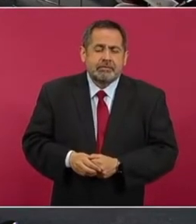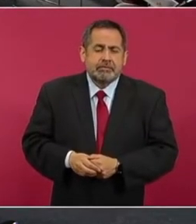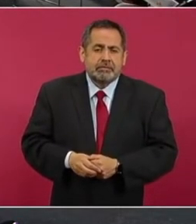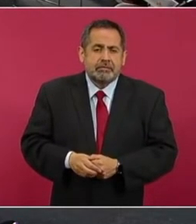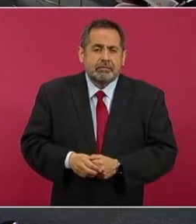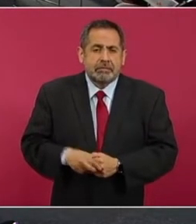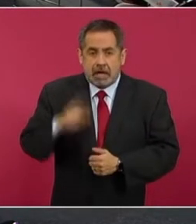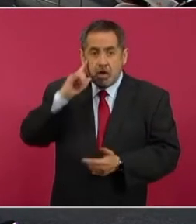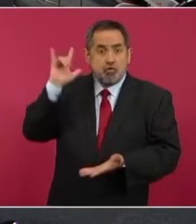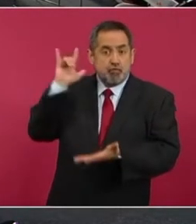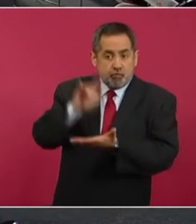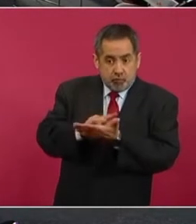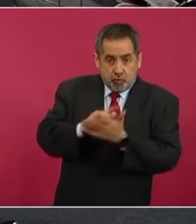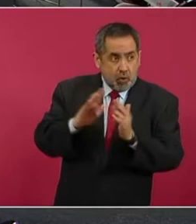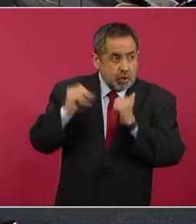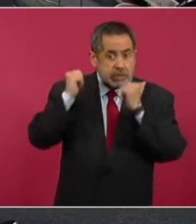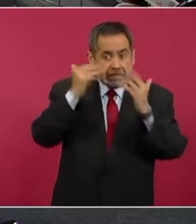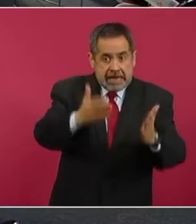ya aterrizó